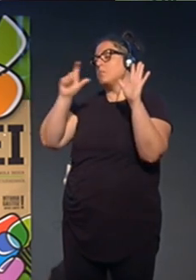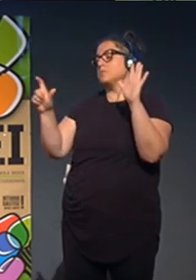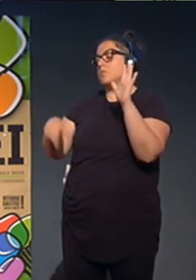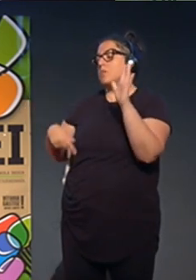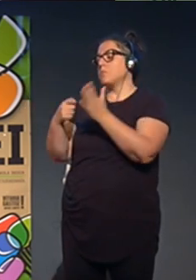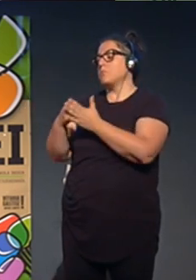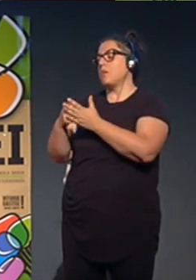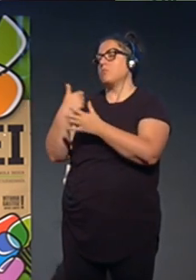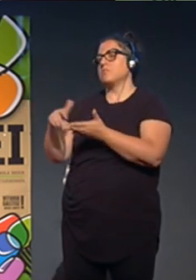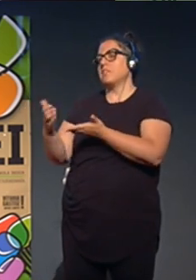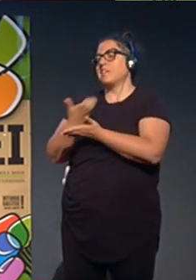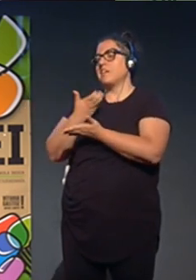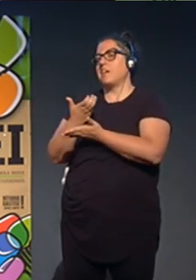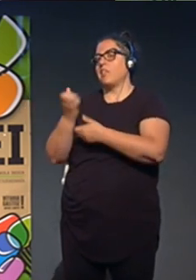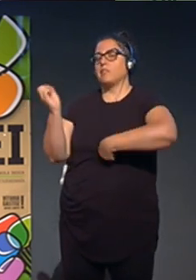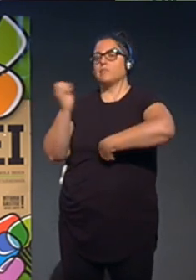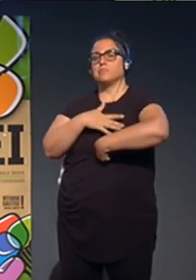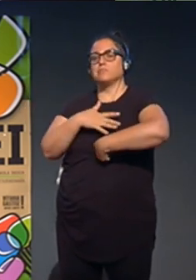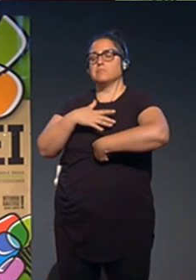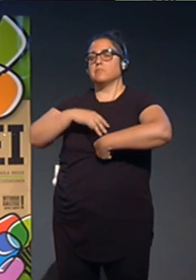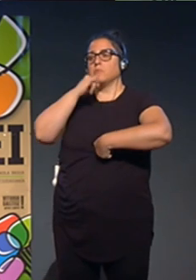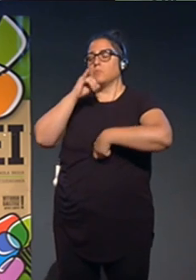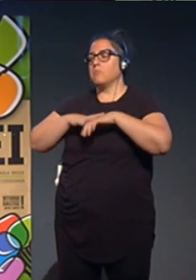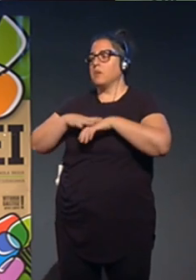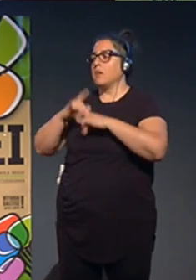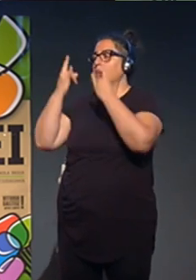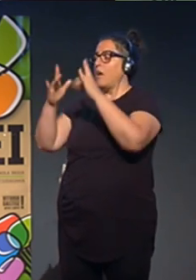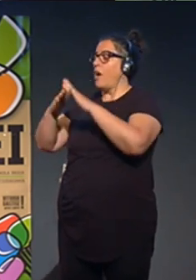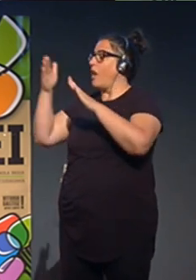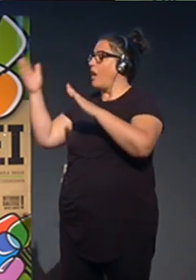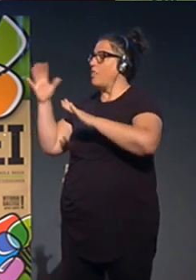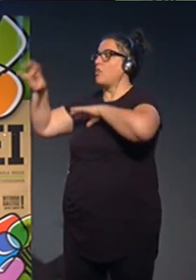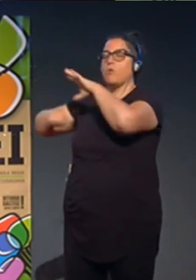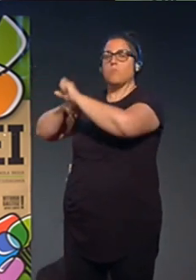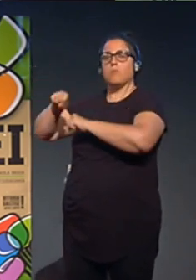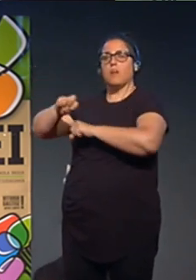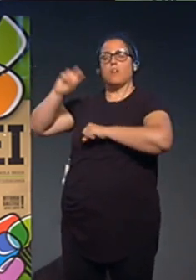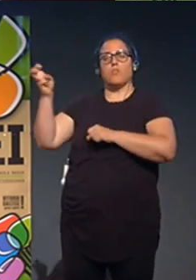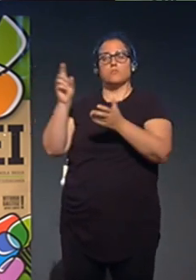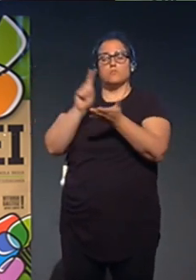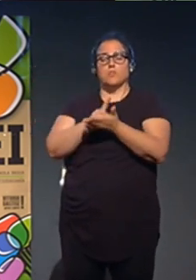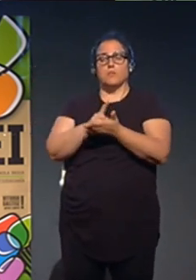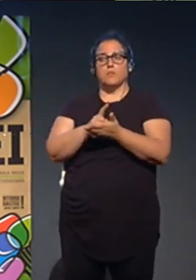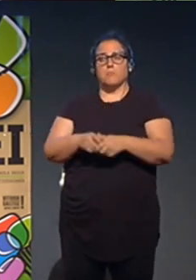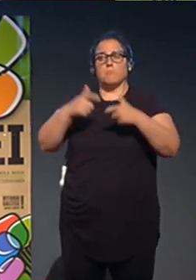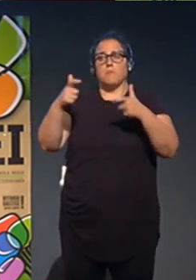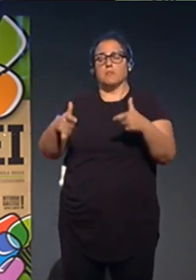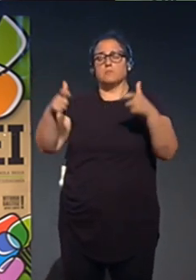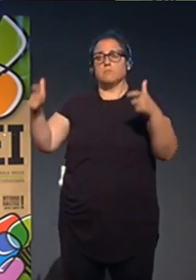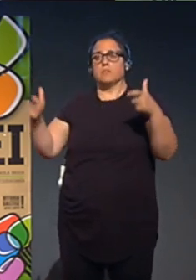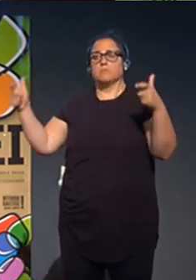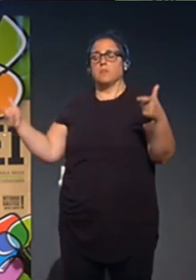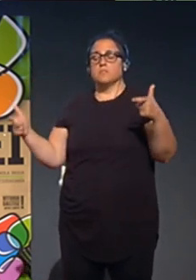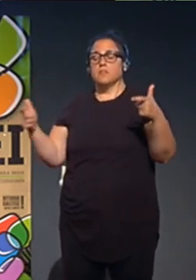aquello ya ha ganado lo suficiente como para comprar las 10000 hectáreas de al lado y así sucesivamente clo